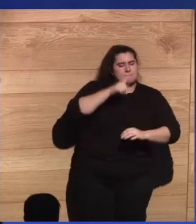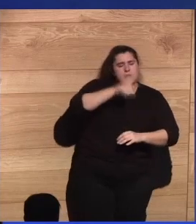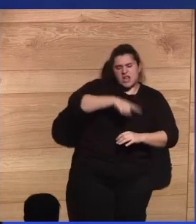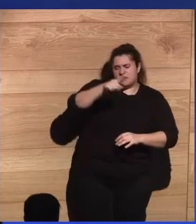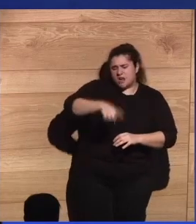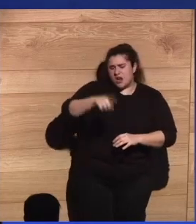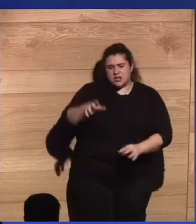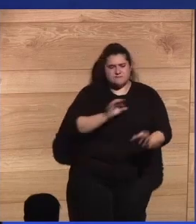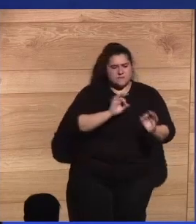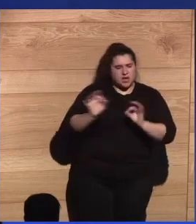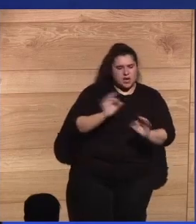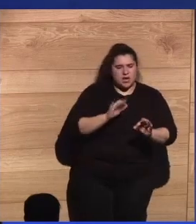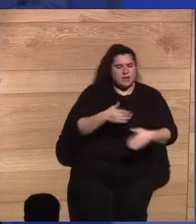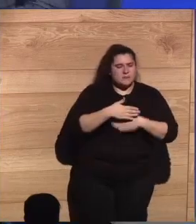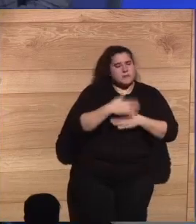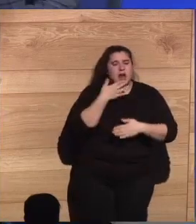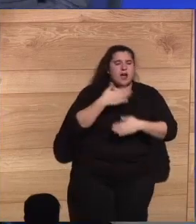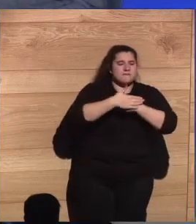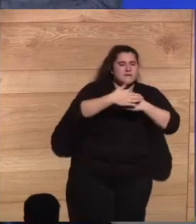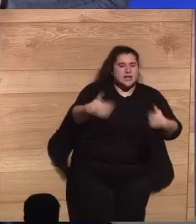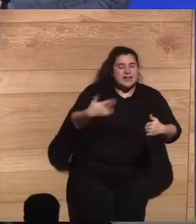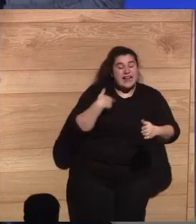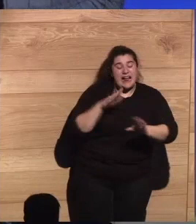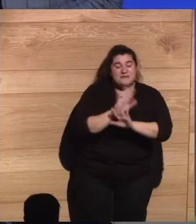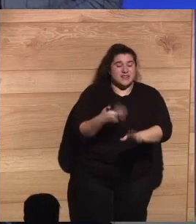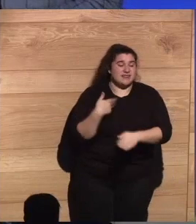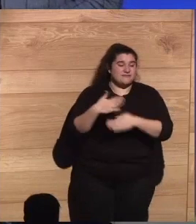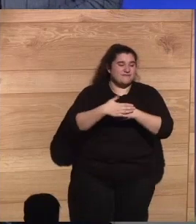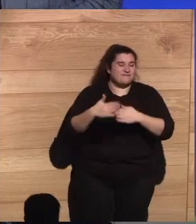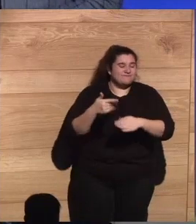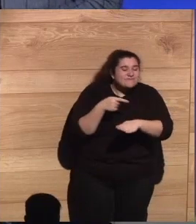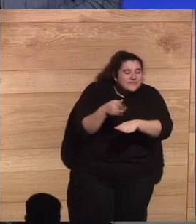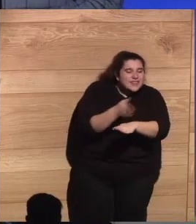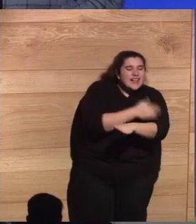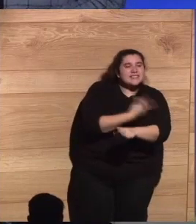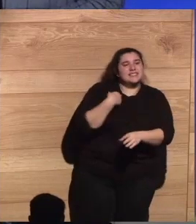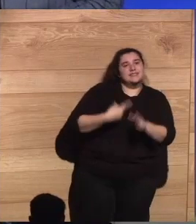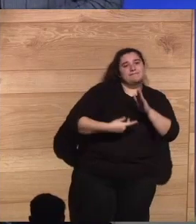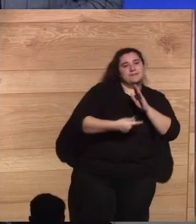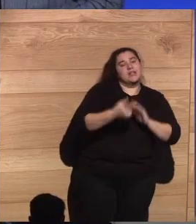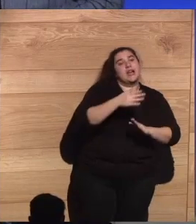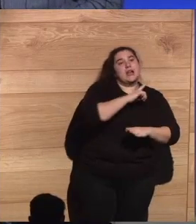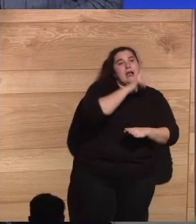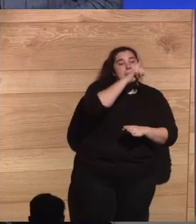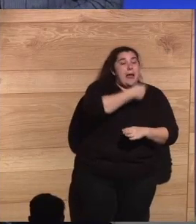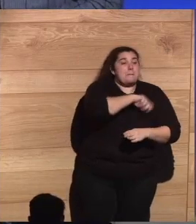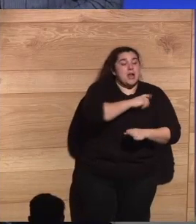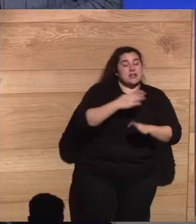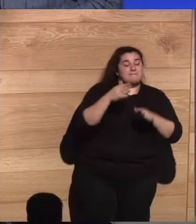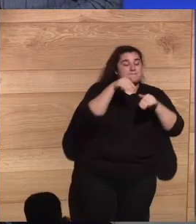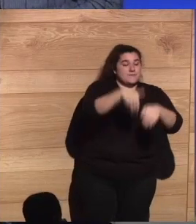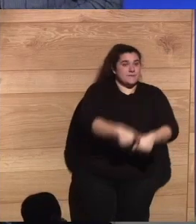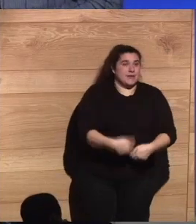tener que irte unas horas antes para España. Qué cosa más. Una anécdota que me dejó como muy... Es